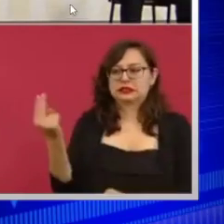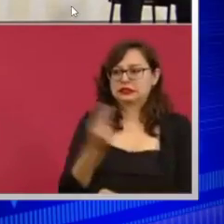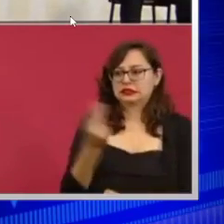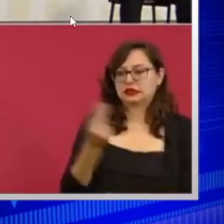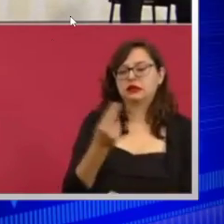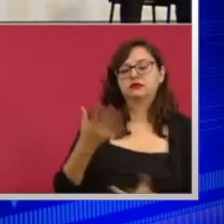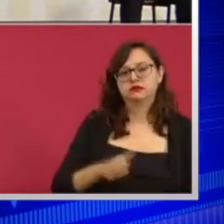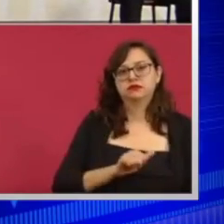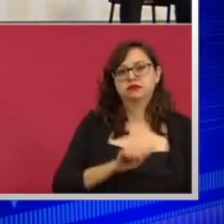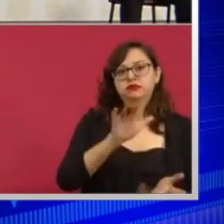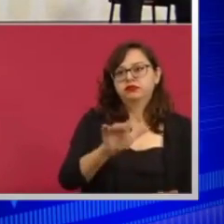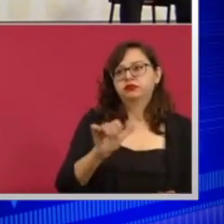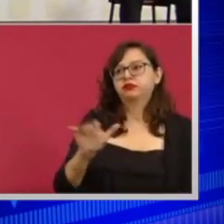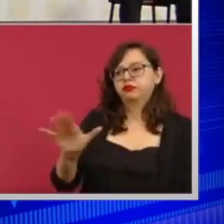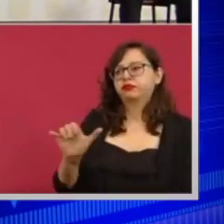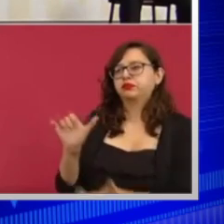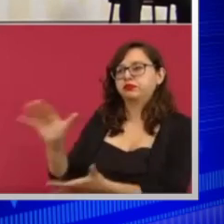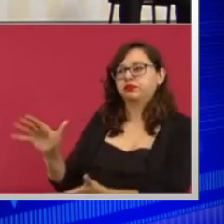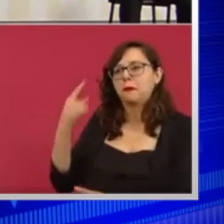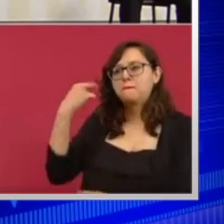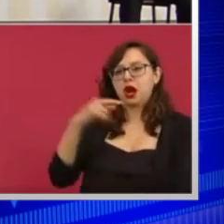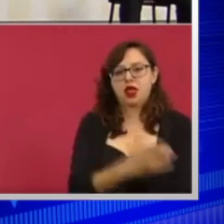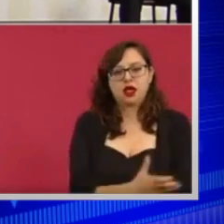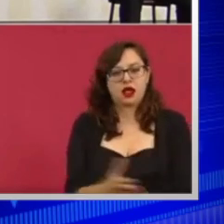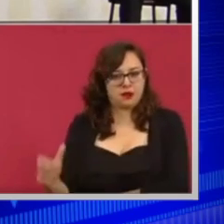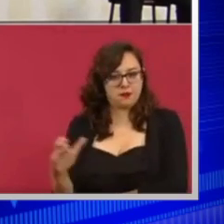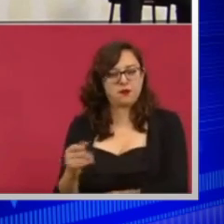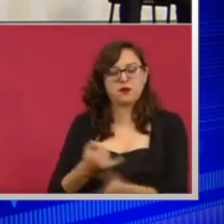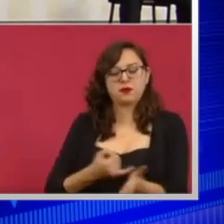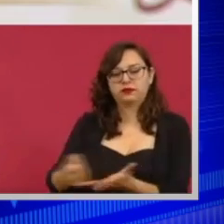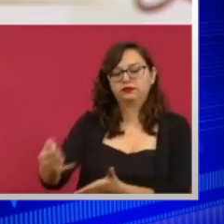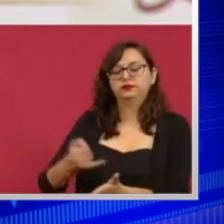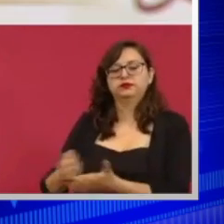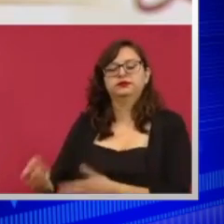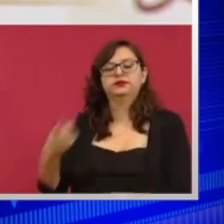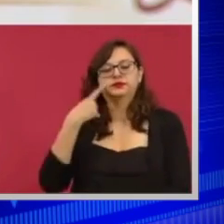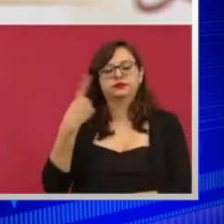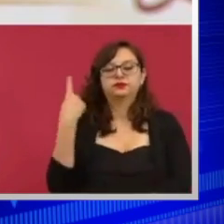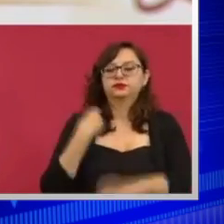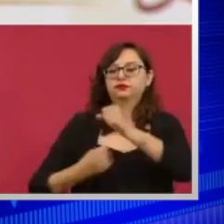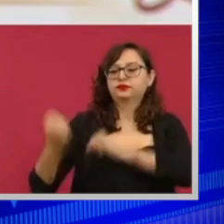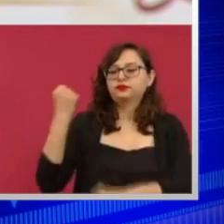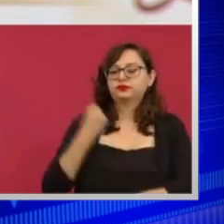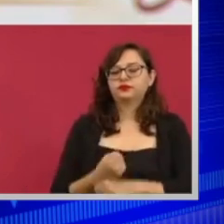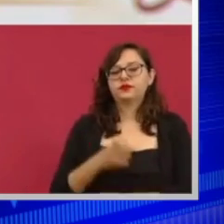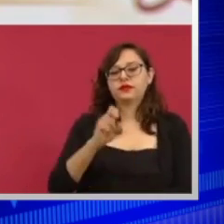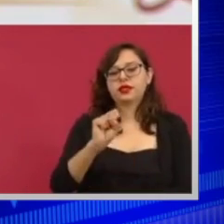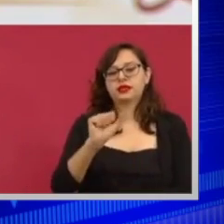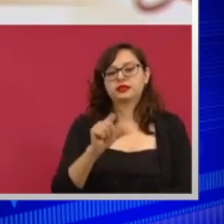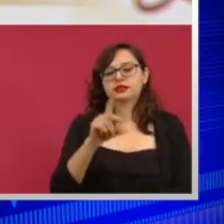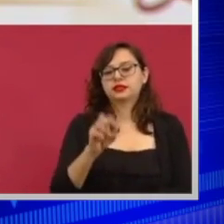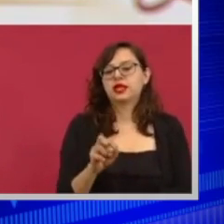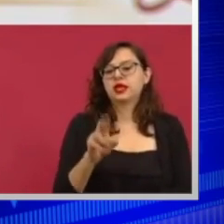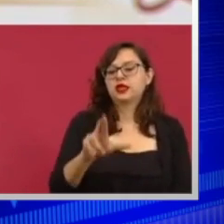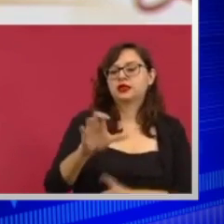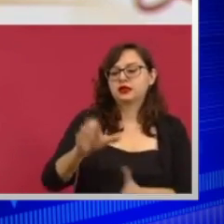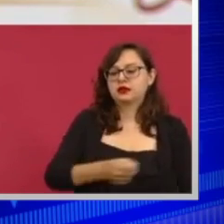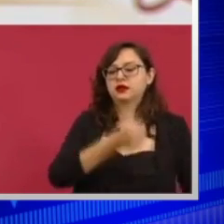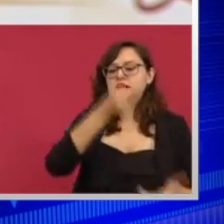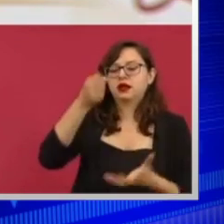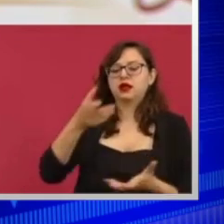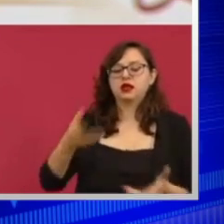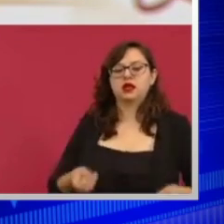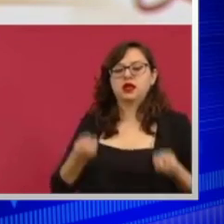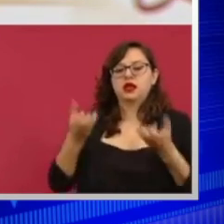en el año pasado del año 2021 pemex entregó al asad er 185 mil